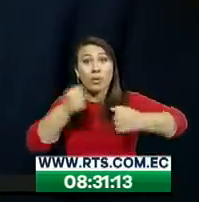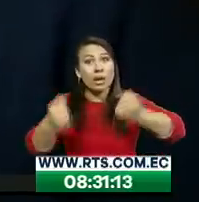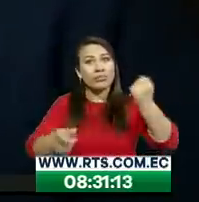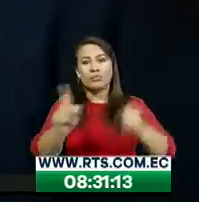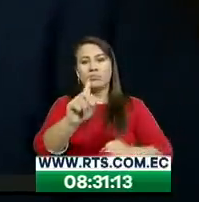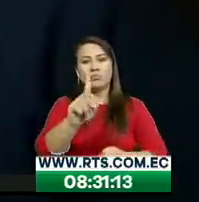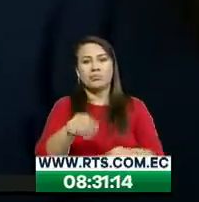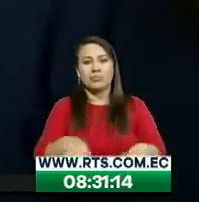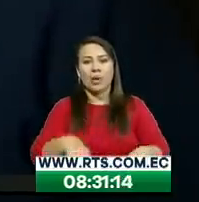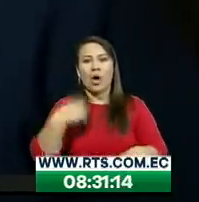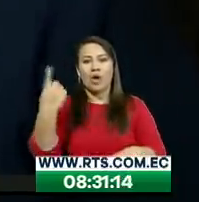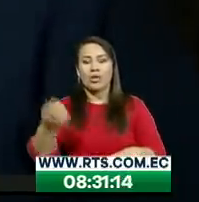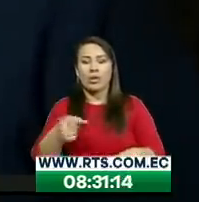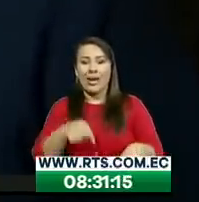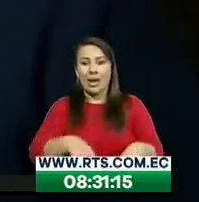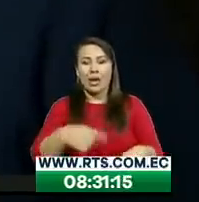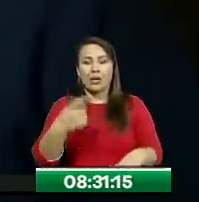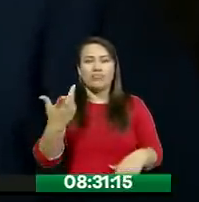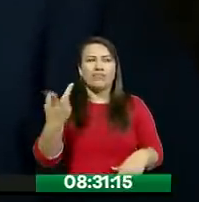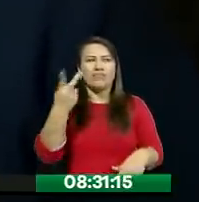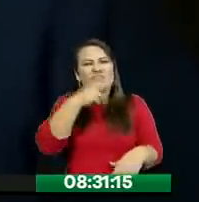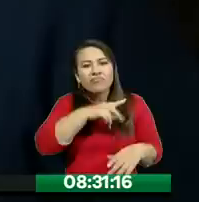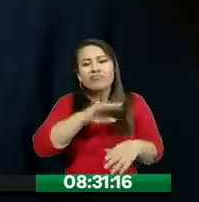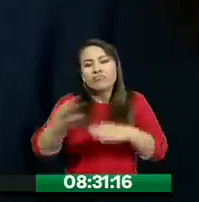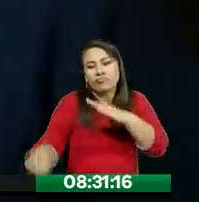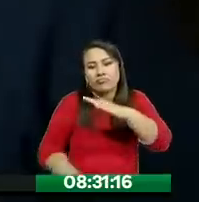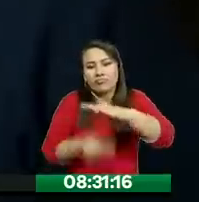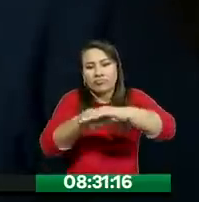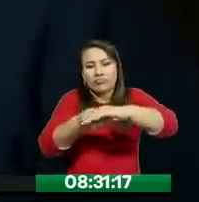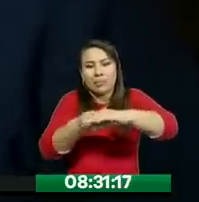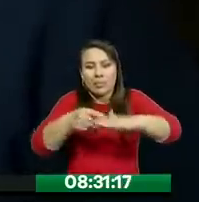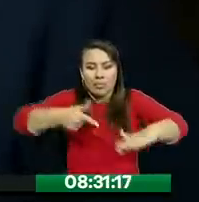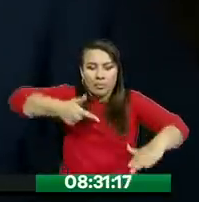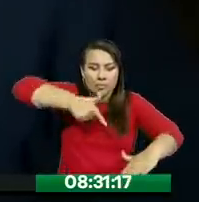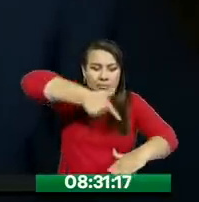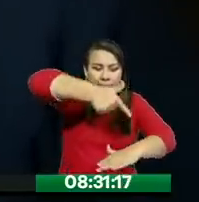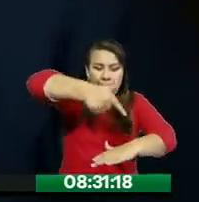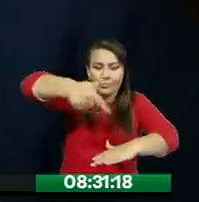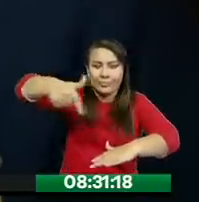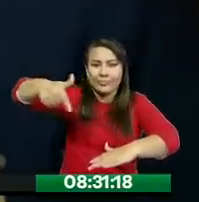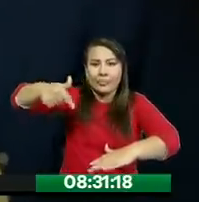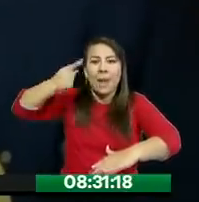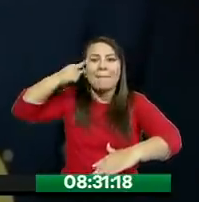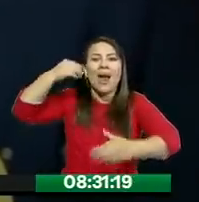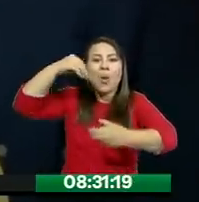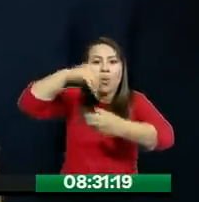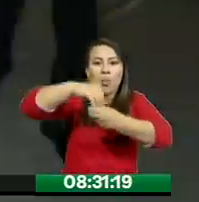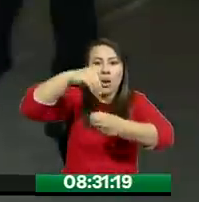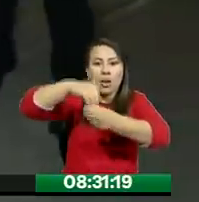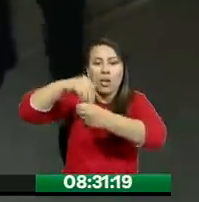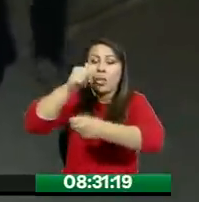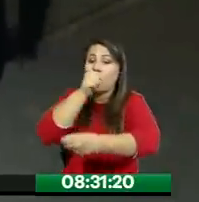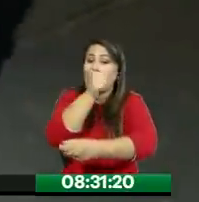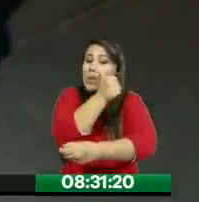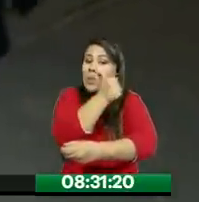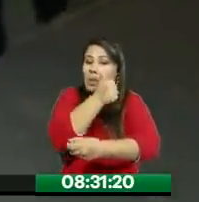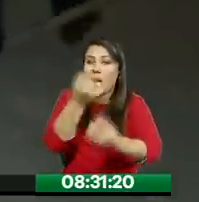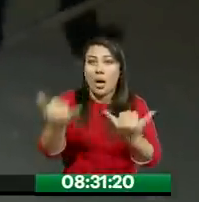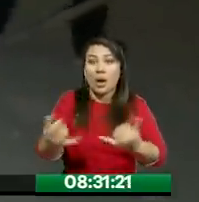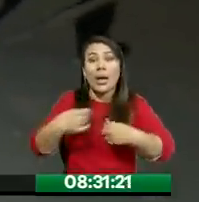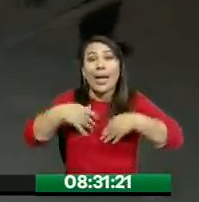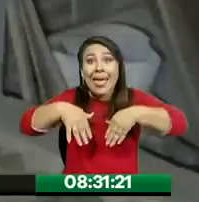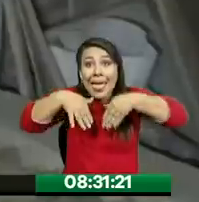Video aficionado capta incidente entre metropolitanos y comerciantes informal.